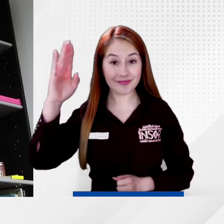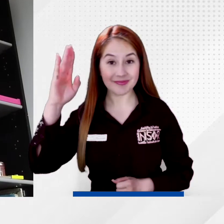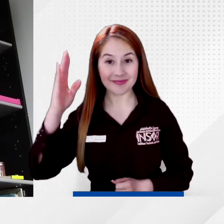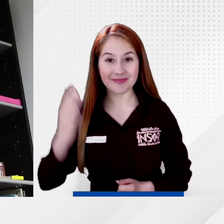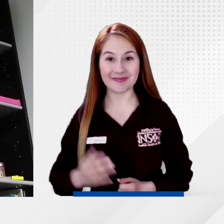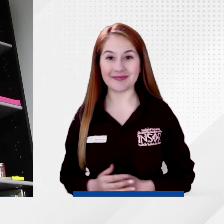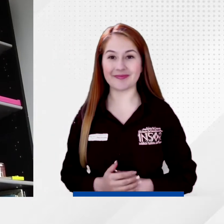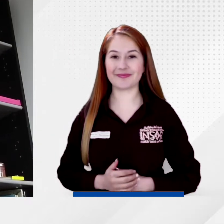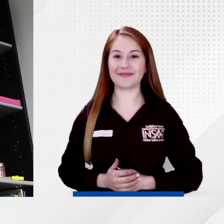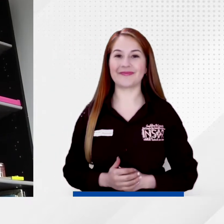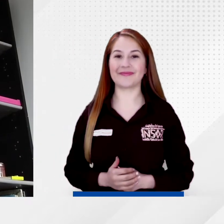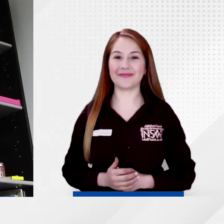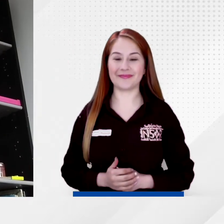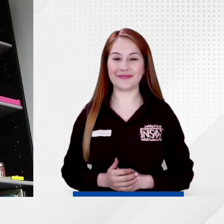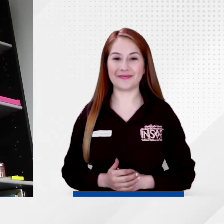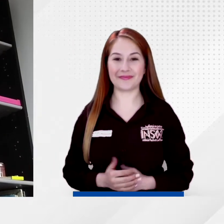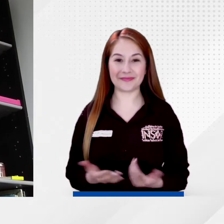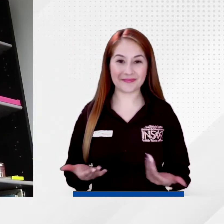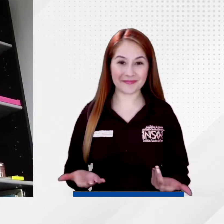Hola,